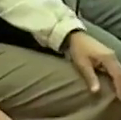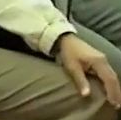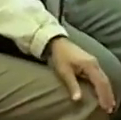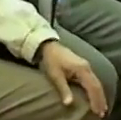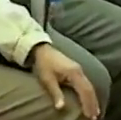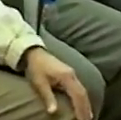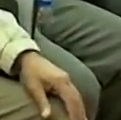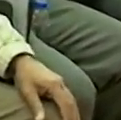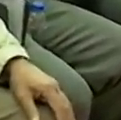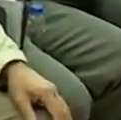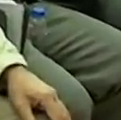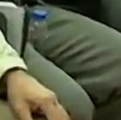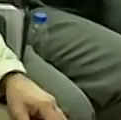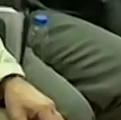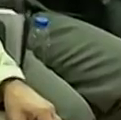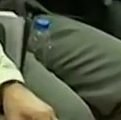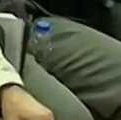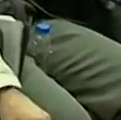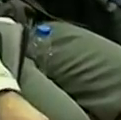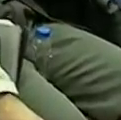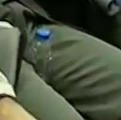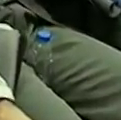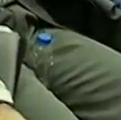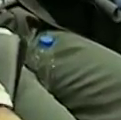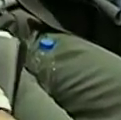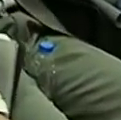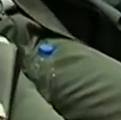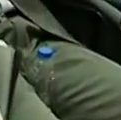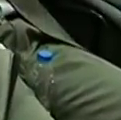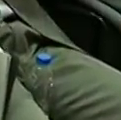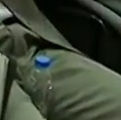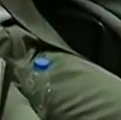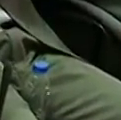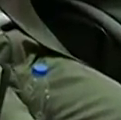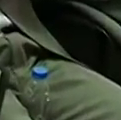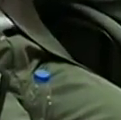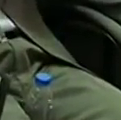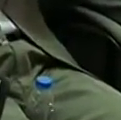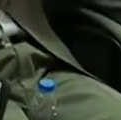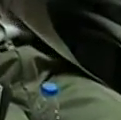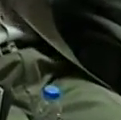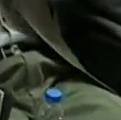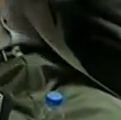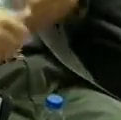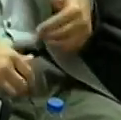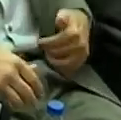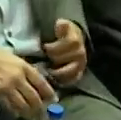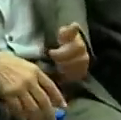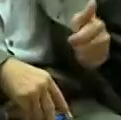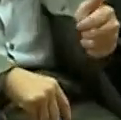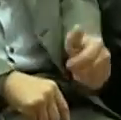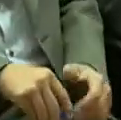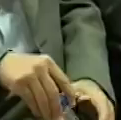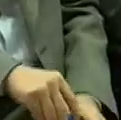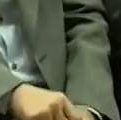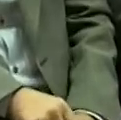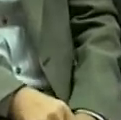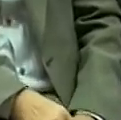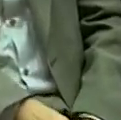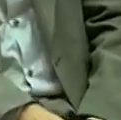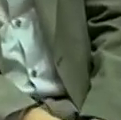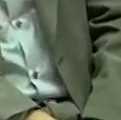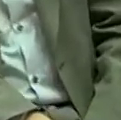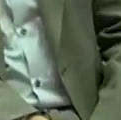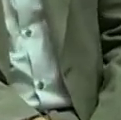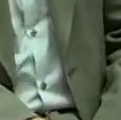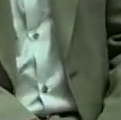para acercar a nuestro país en pro de su destrucción, como lo hicieron en Libia, en Irak, en Siria y cualquier otro país que de manera